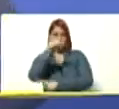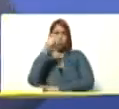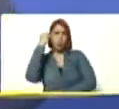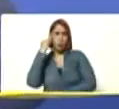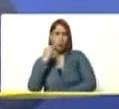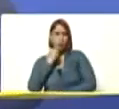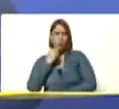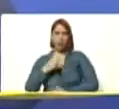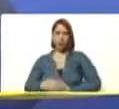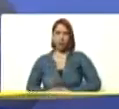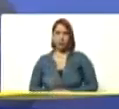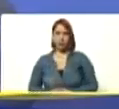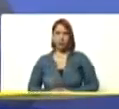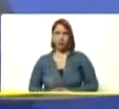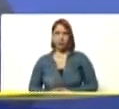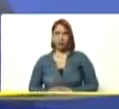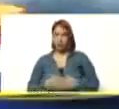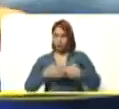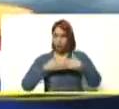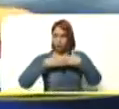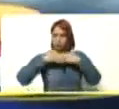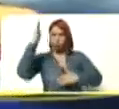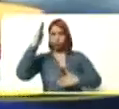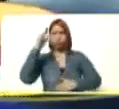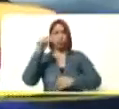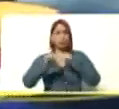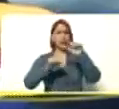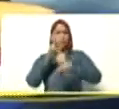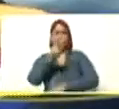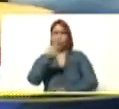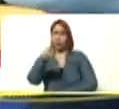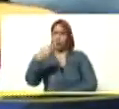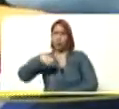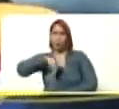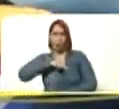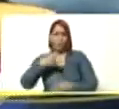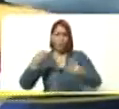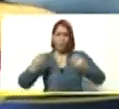bolivariana en el resto del siglo XXI que estamos viviendo.